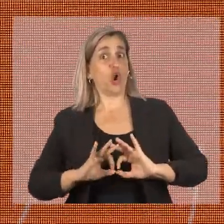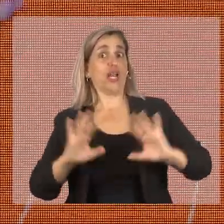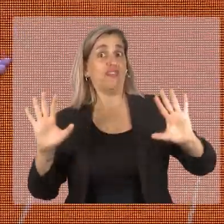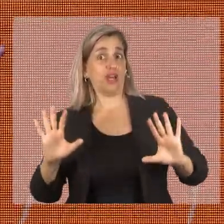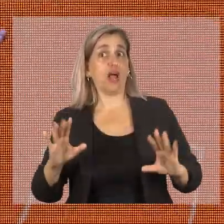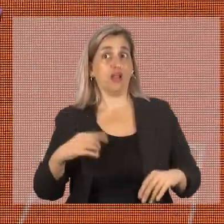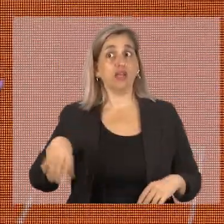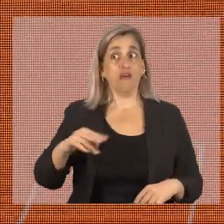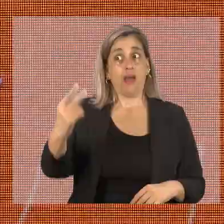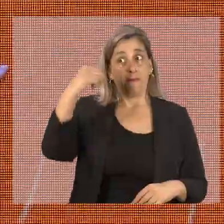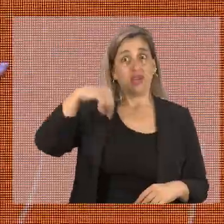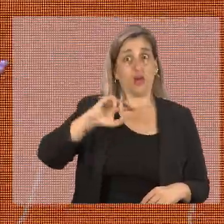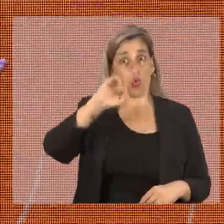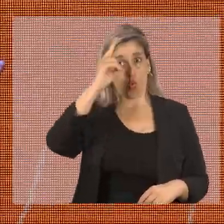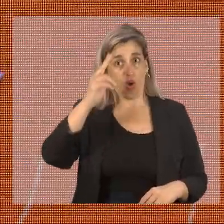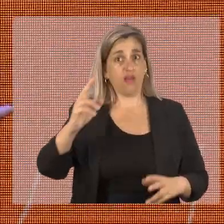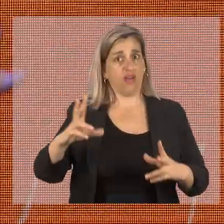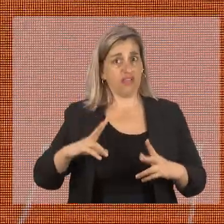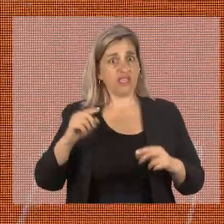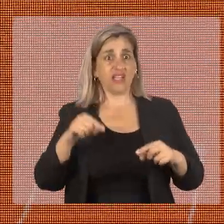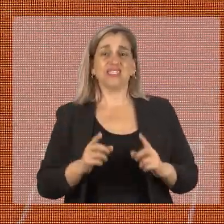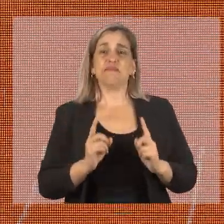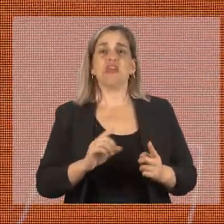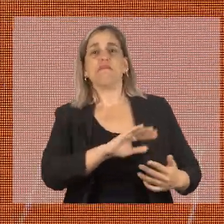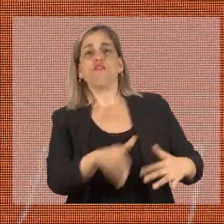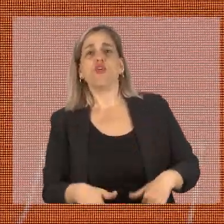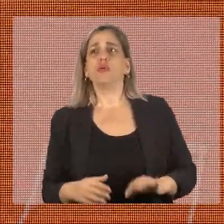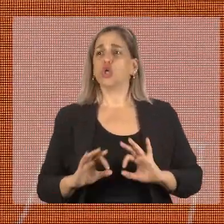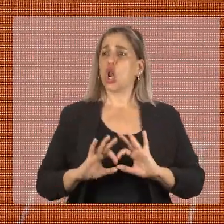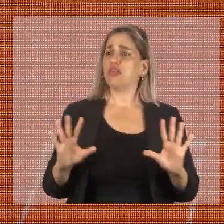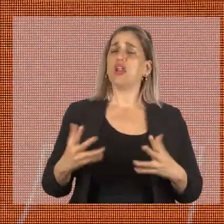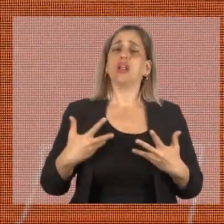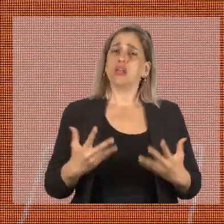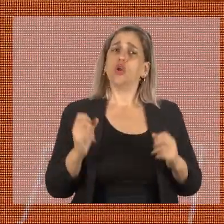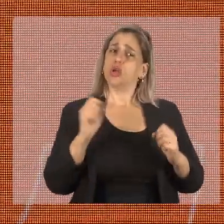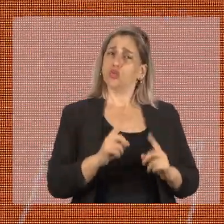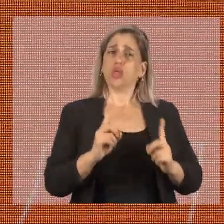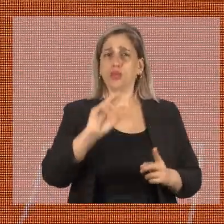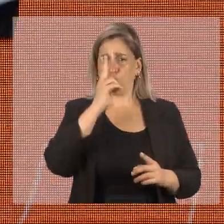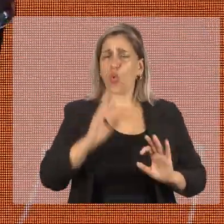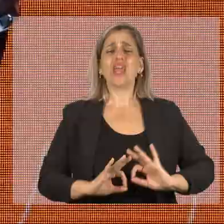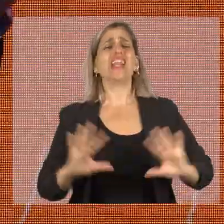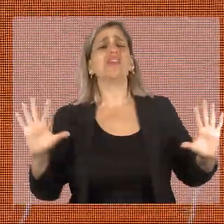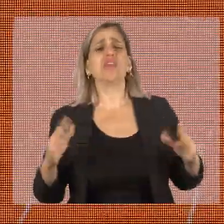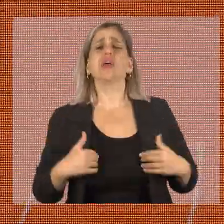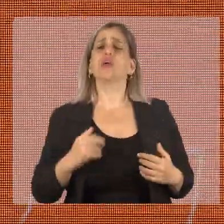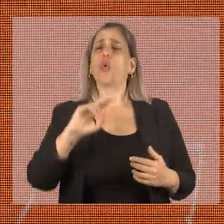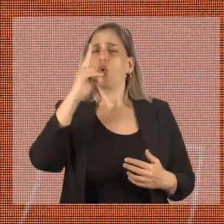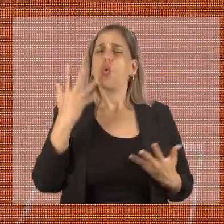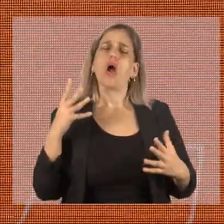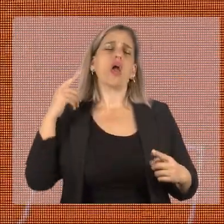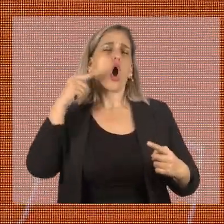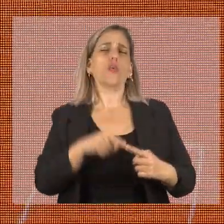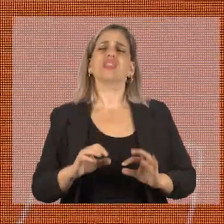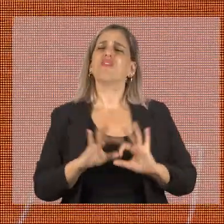que va a ver al vecino y va a decir, así como yo soy liberal, quiero que tú también seas libre. Y Uruguay es lo que